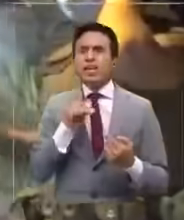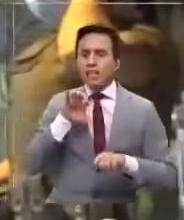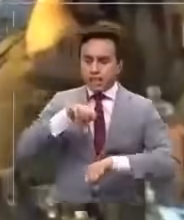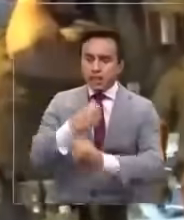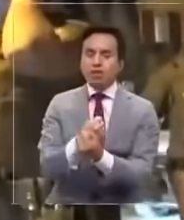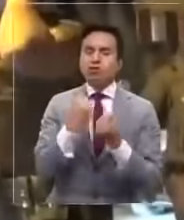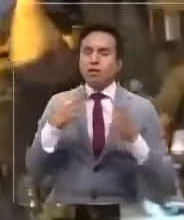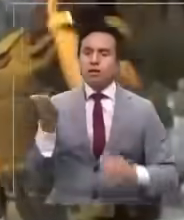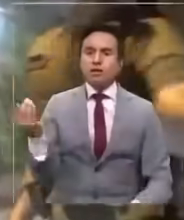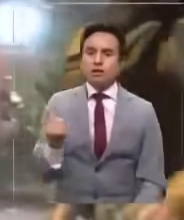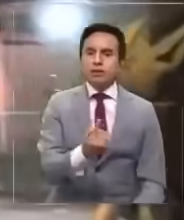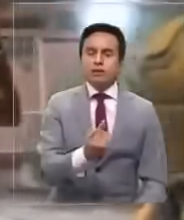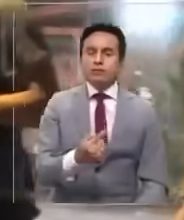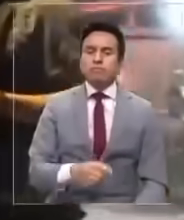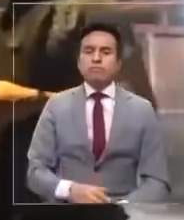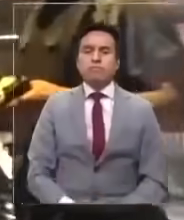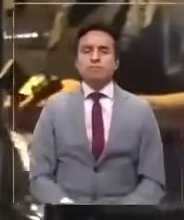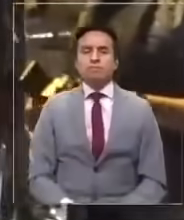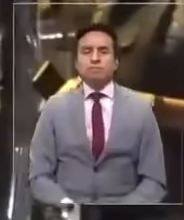detenido.